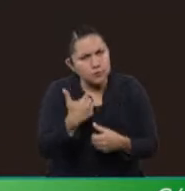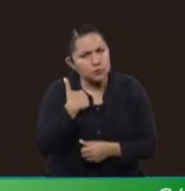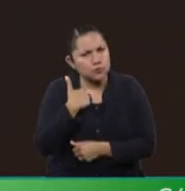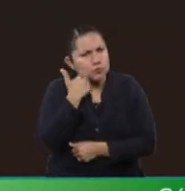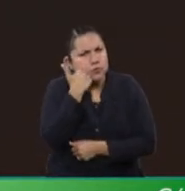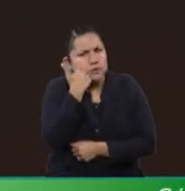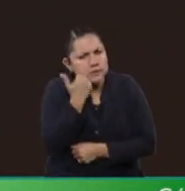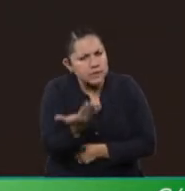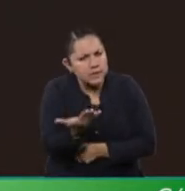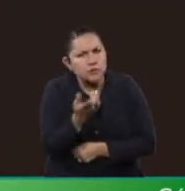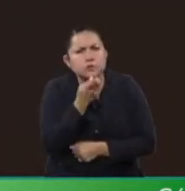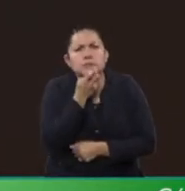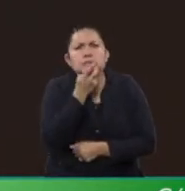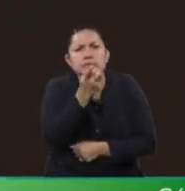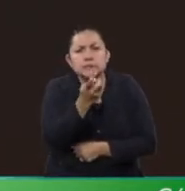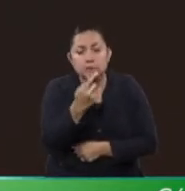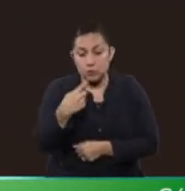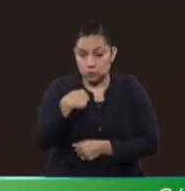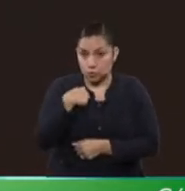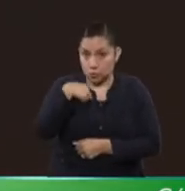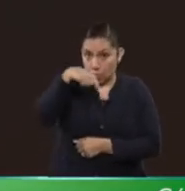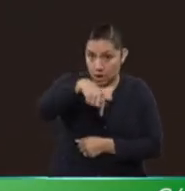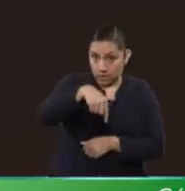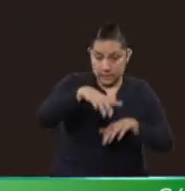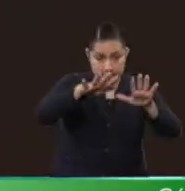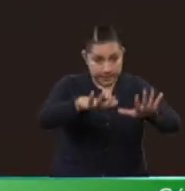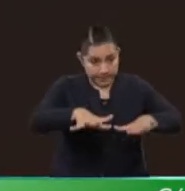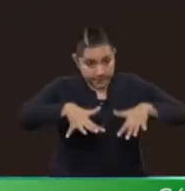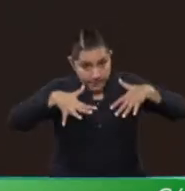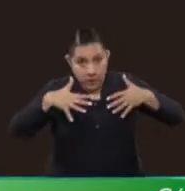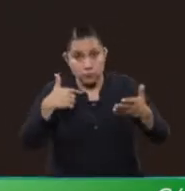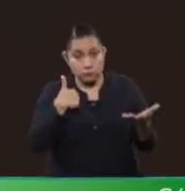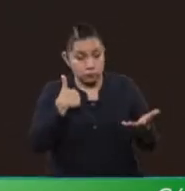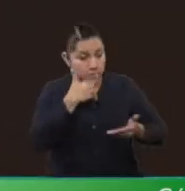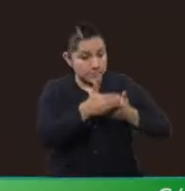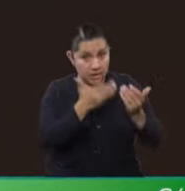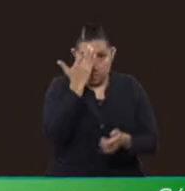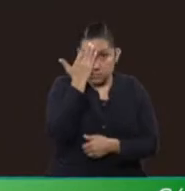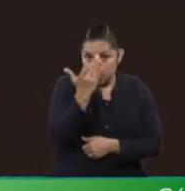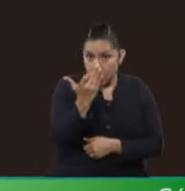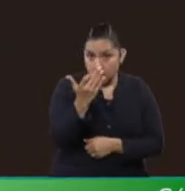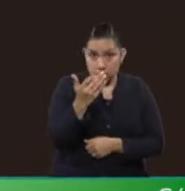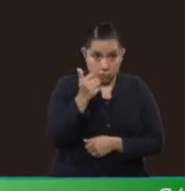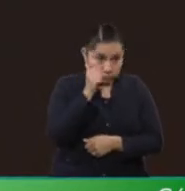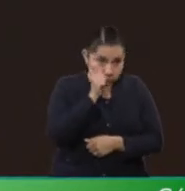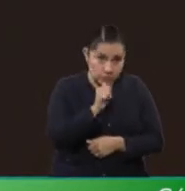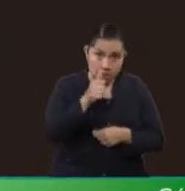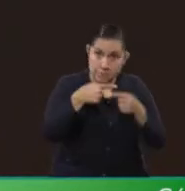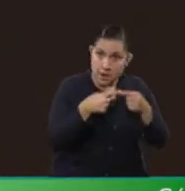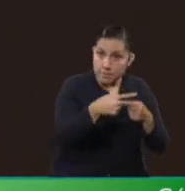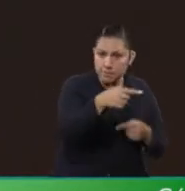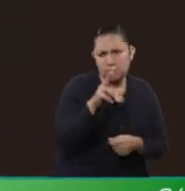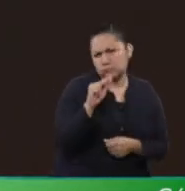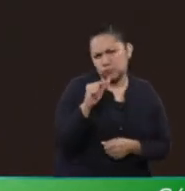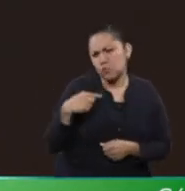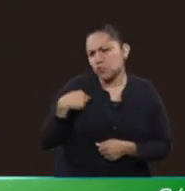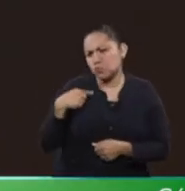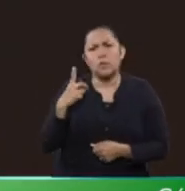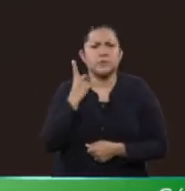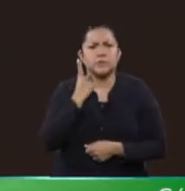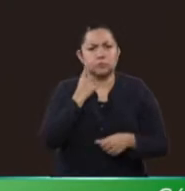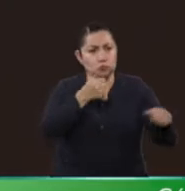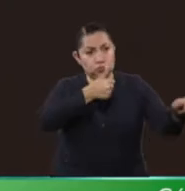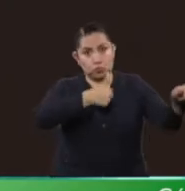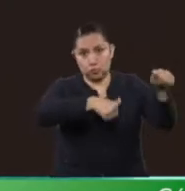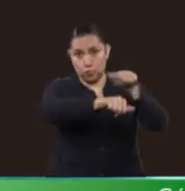decir que mi tiempo aquí es limitado soy diputado suplente por eso quiero que cada palabra y cada